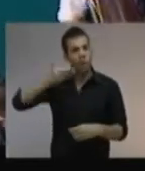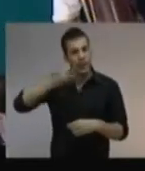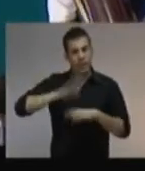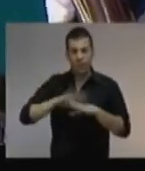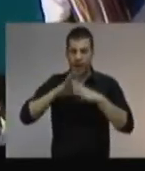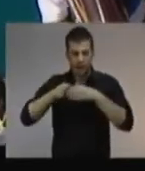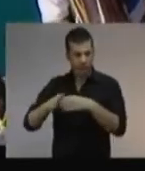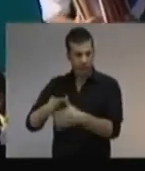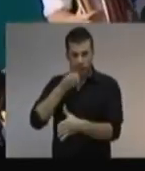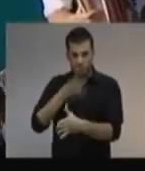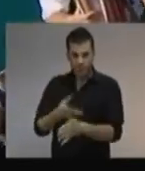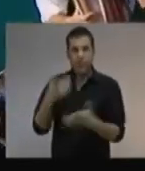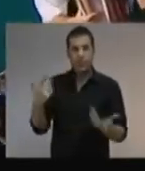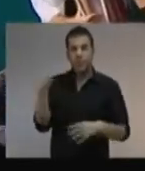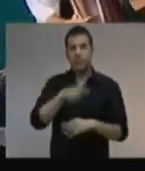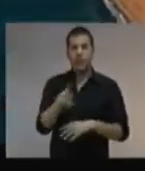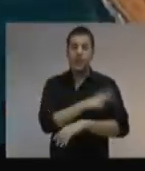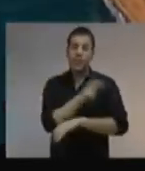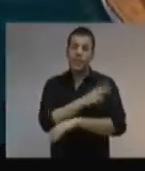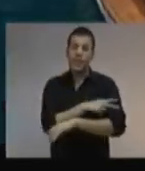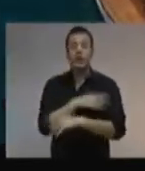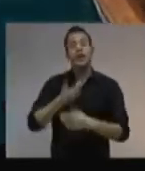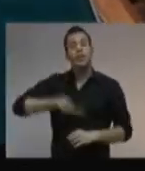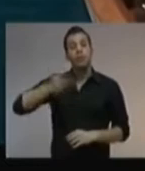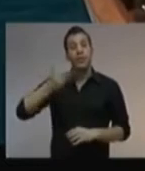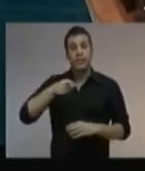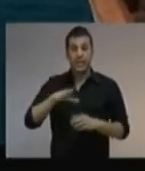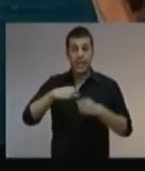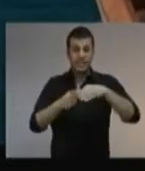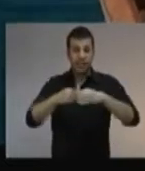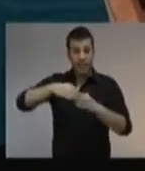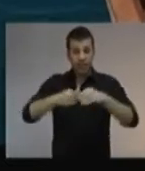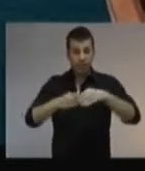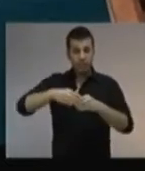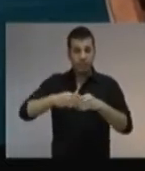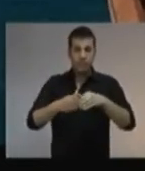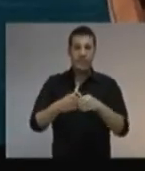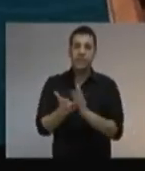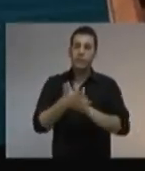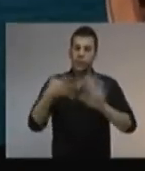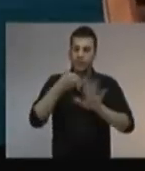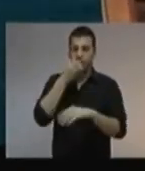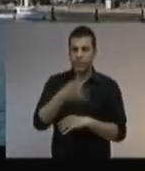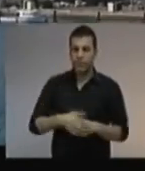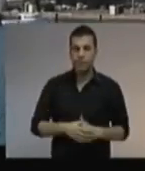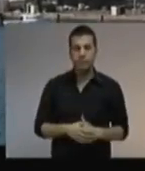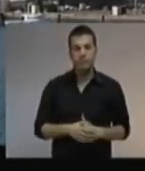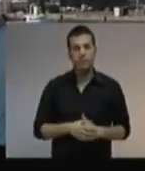navegación. El objetivo de los marineros es mantener la barca plana y estable sin perder velocidad.